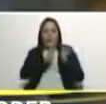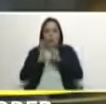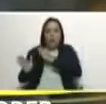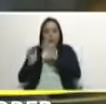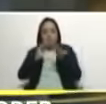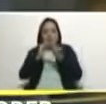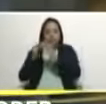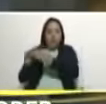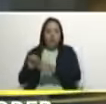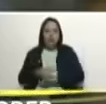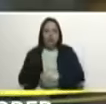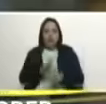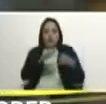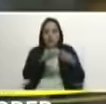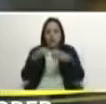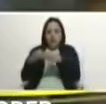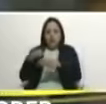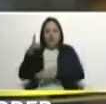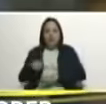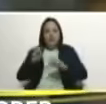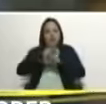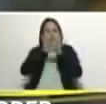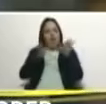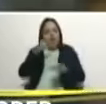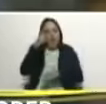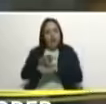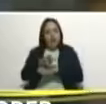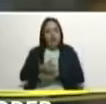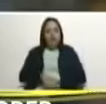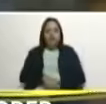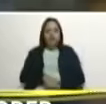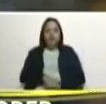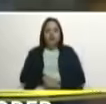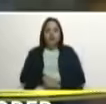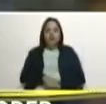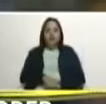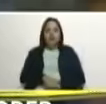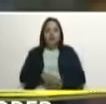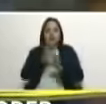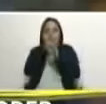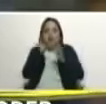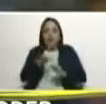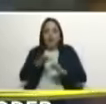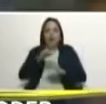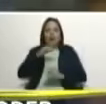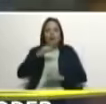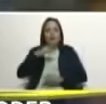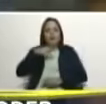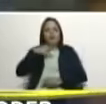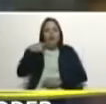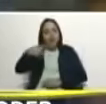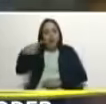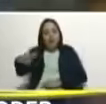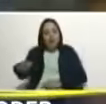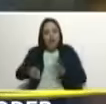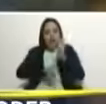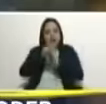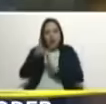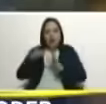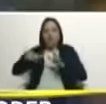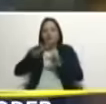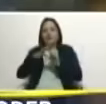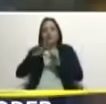comunas y también que quede bien claro el ordenamiento político territorial de las comunas